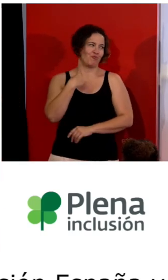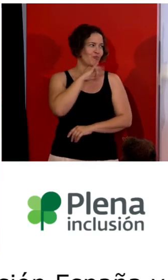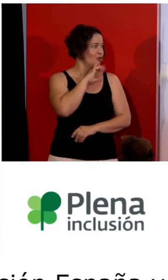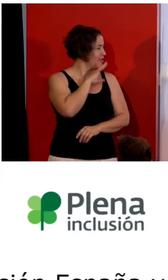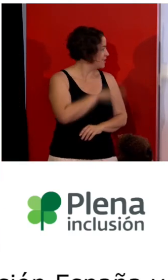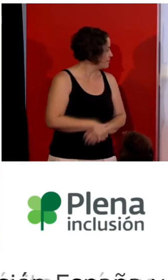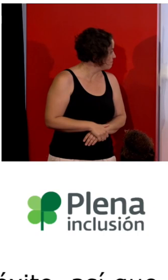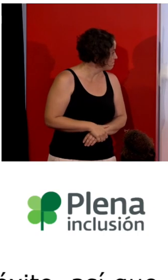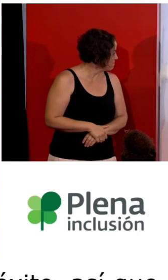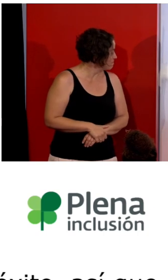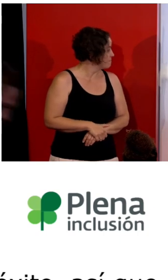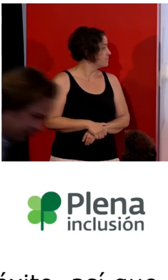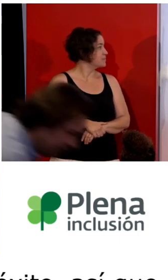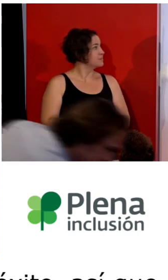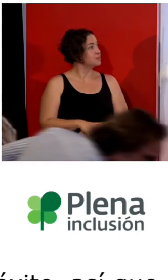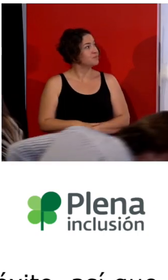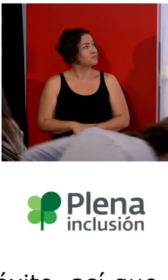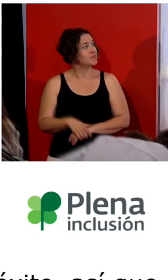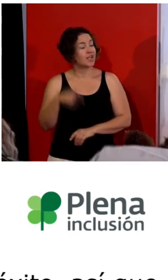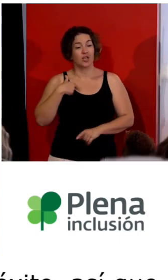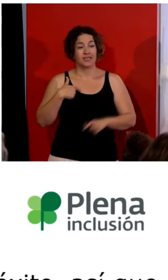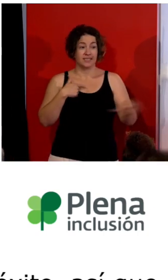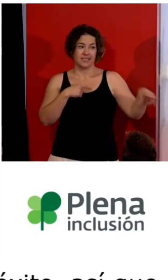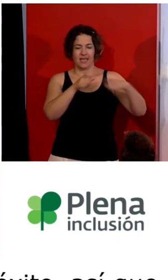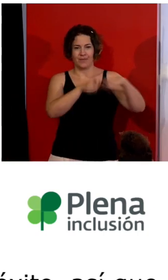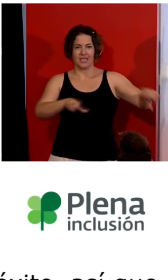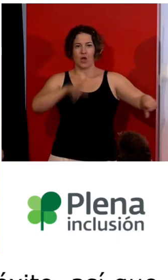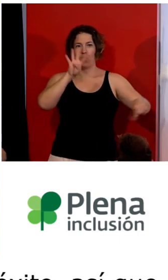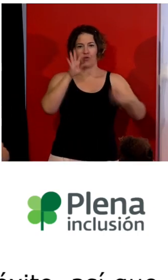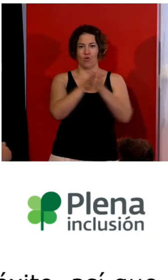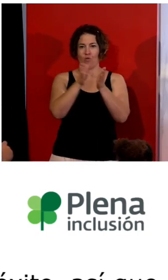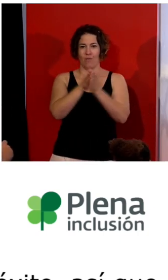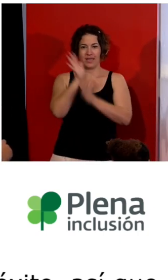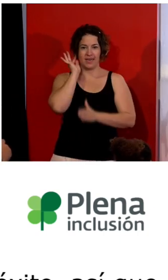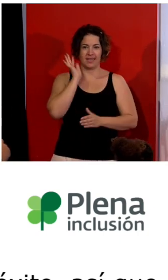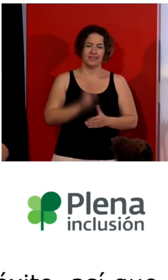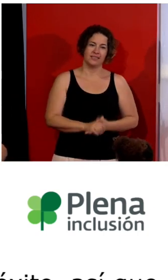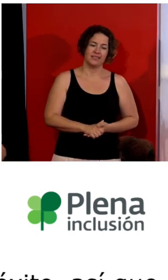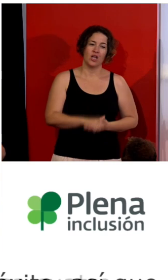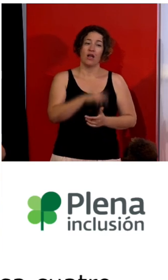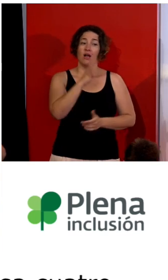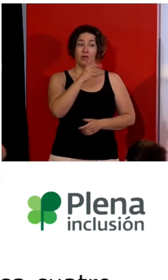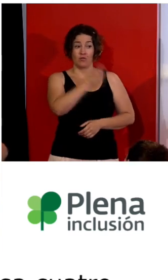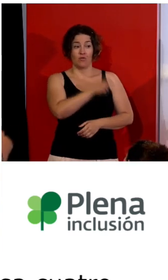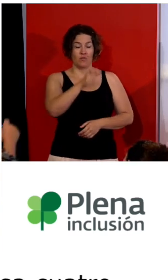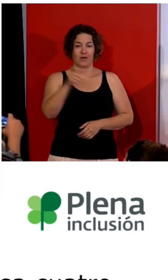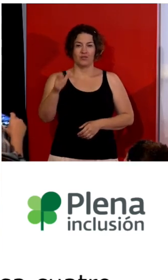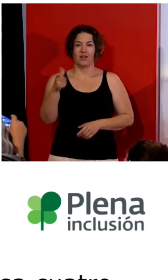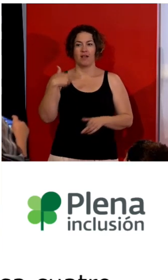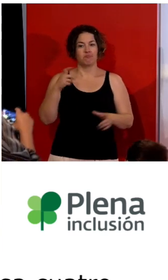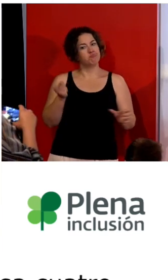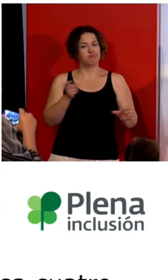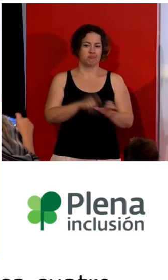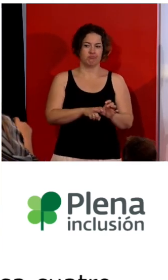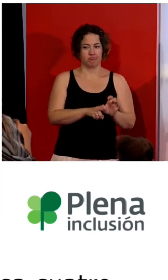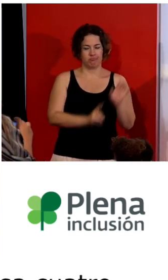¿no? Tengo en la mesa cuatro compañeras, cuatro personas